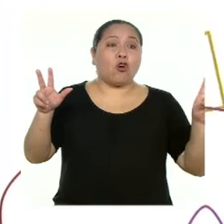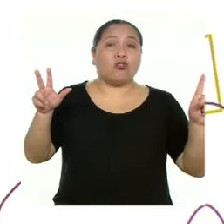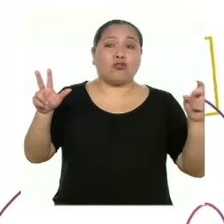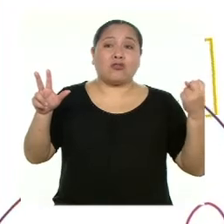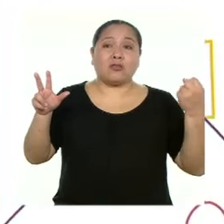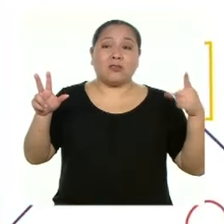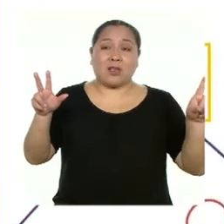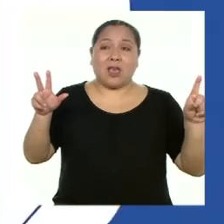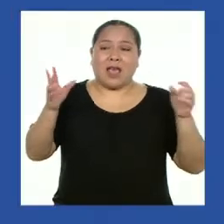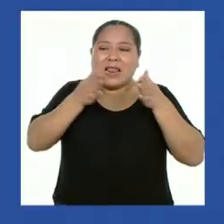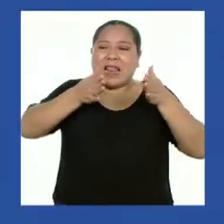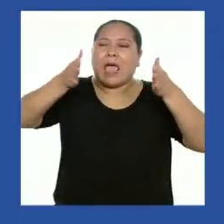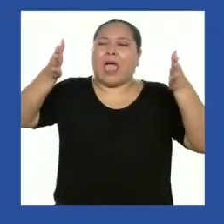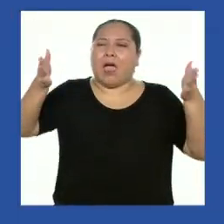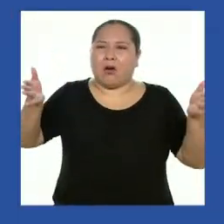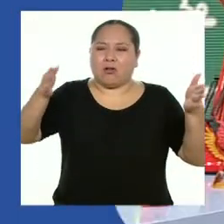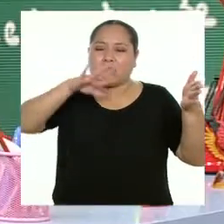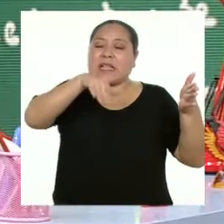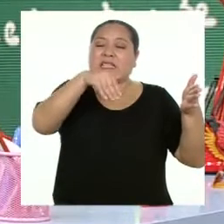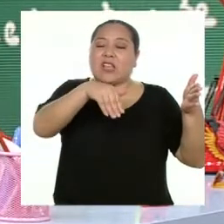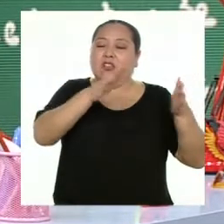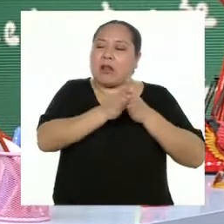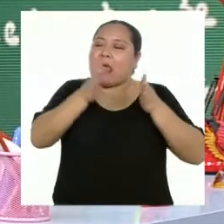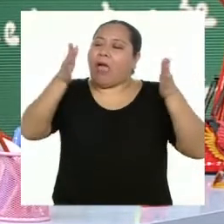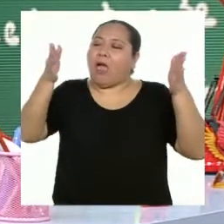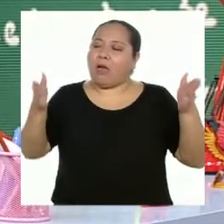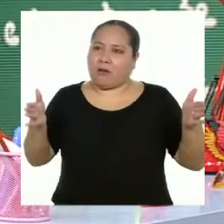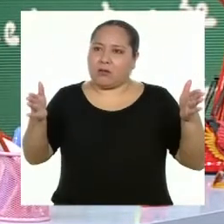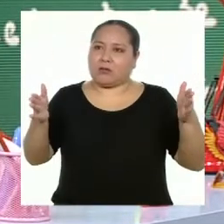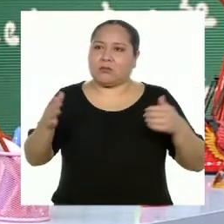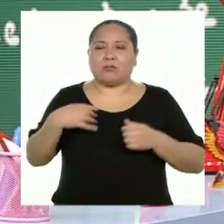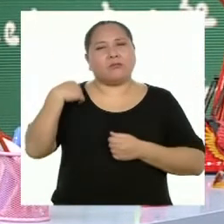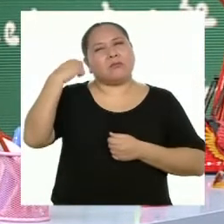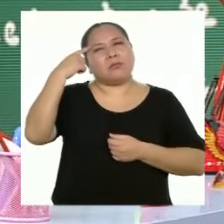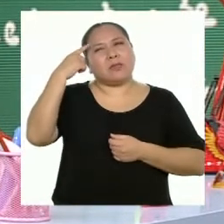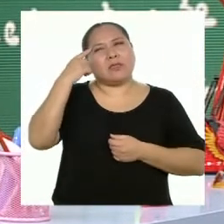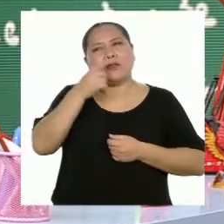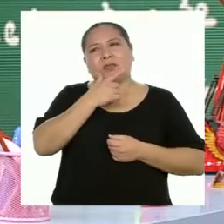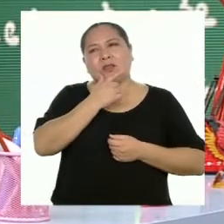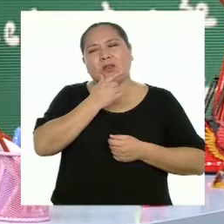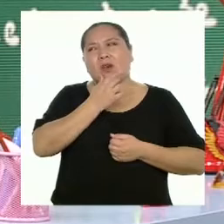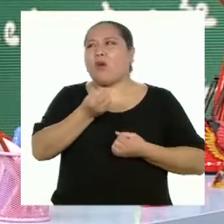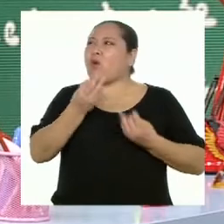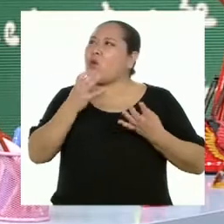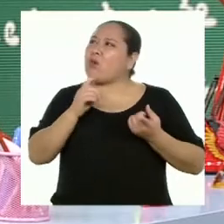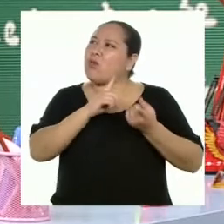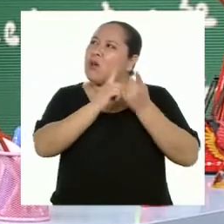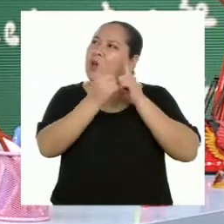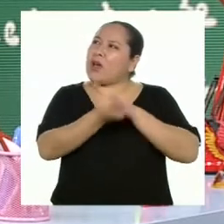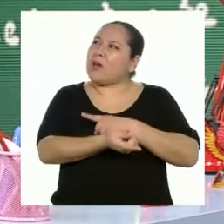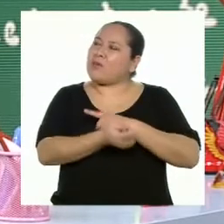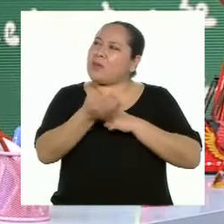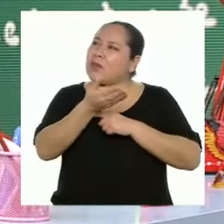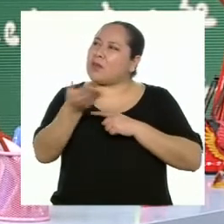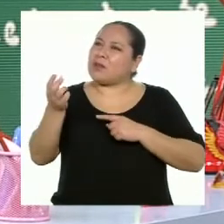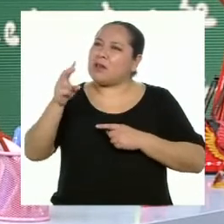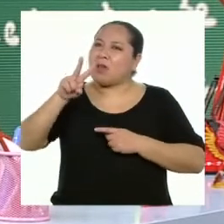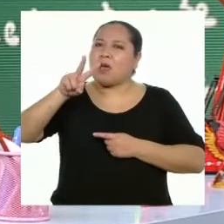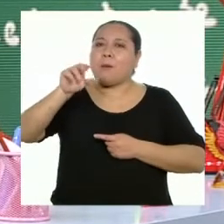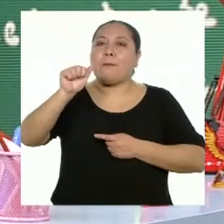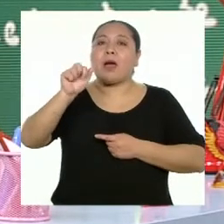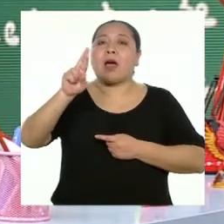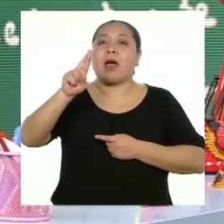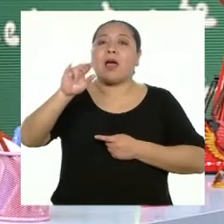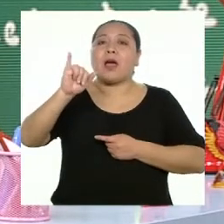más alejados. Creo que podemos medir cuánto varía un conjunto de datos, es decir, la variabilidad